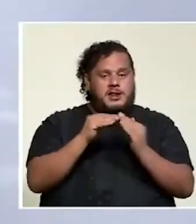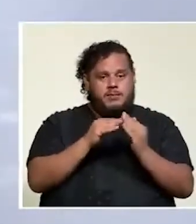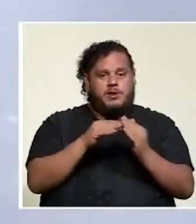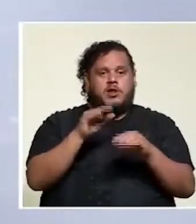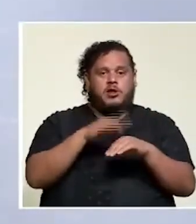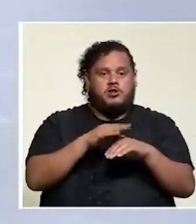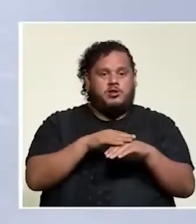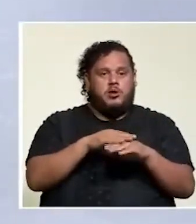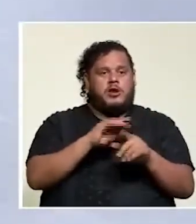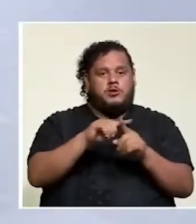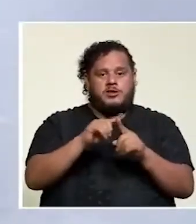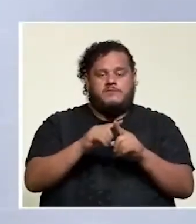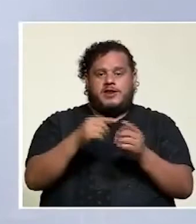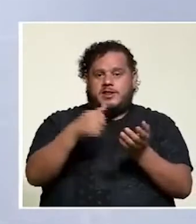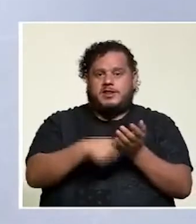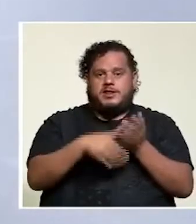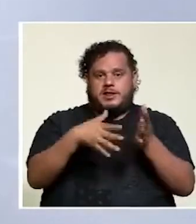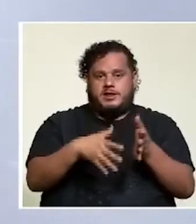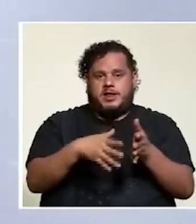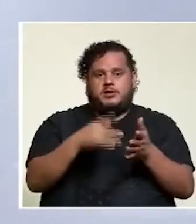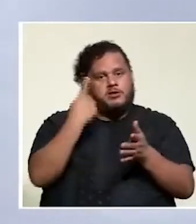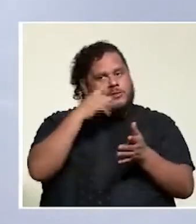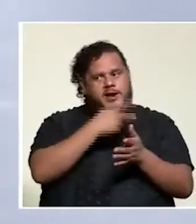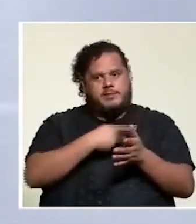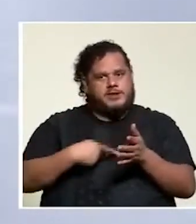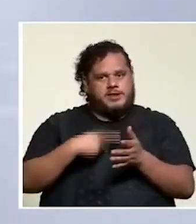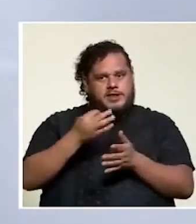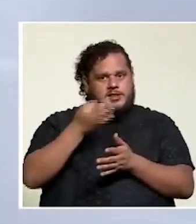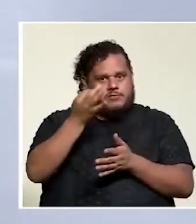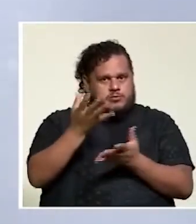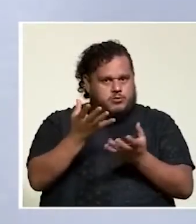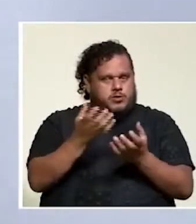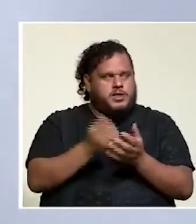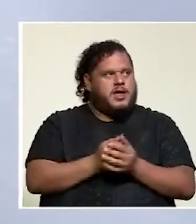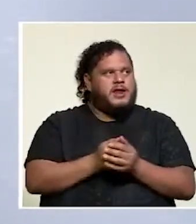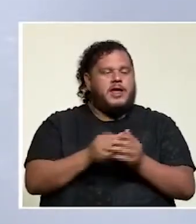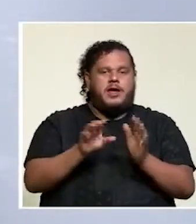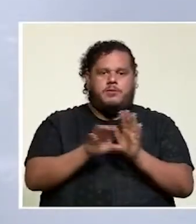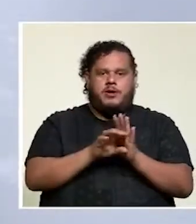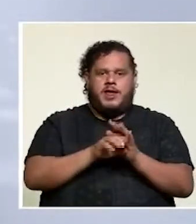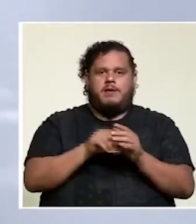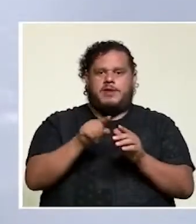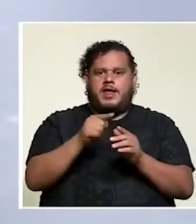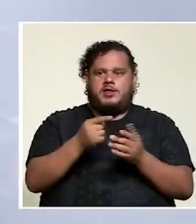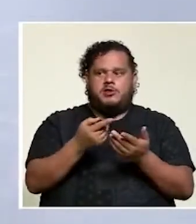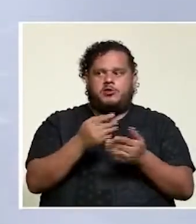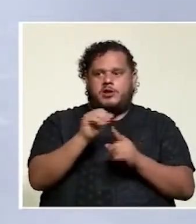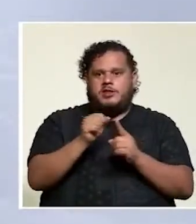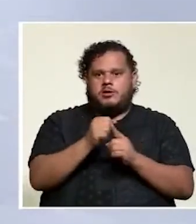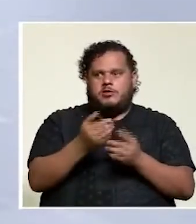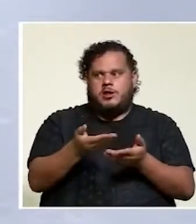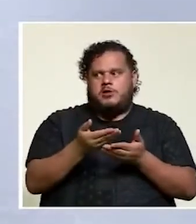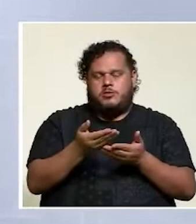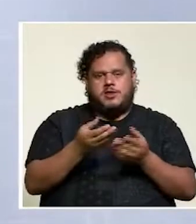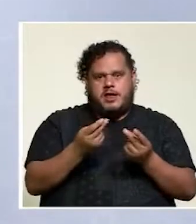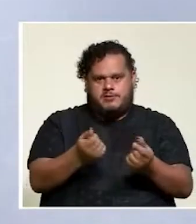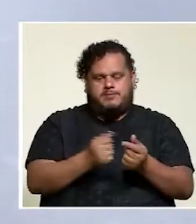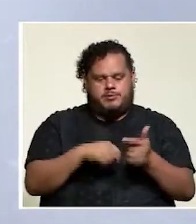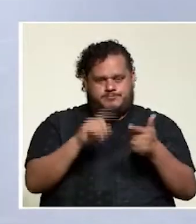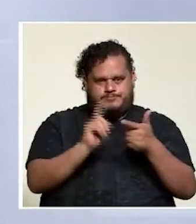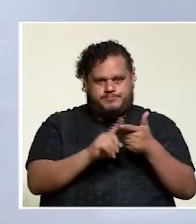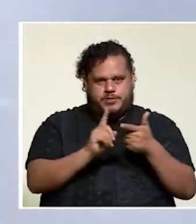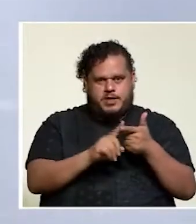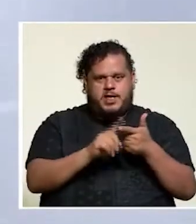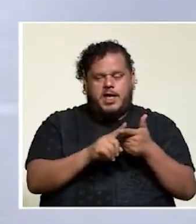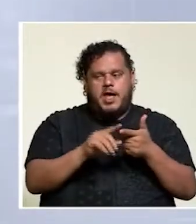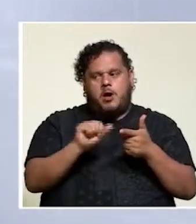candidatos y de las diferentes candidatas a la presidencia de la República. Entonces, de alguna manera, ese es el nivel, digamos, de sorpresa que nos da de repente. Lo otro que